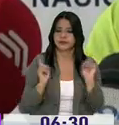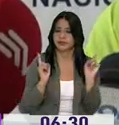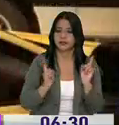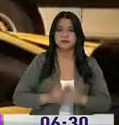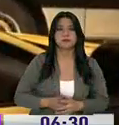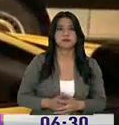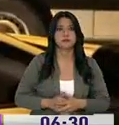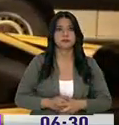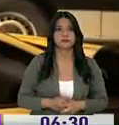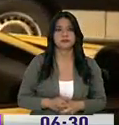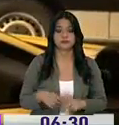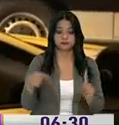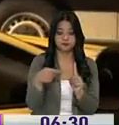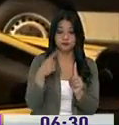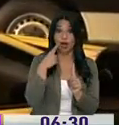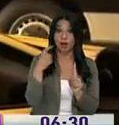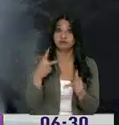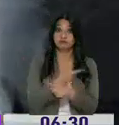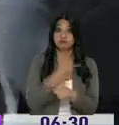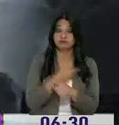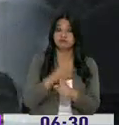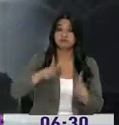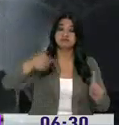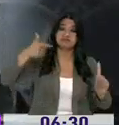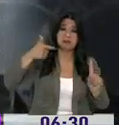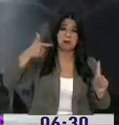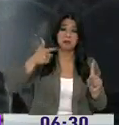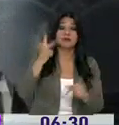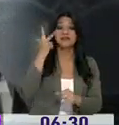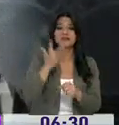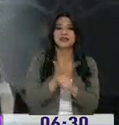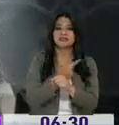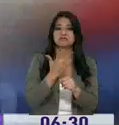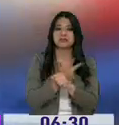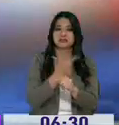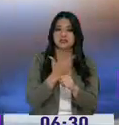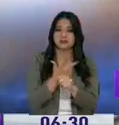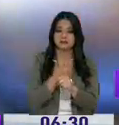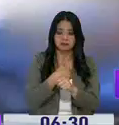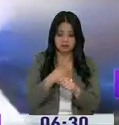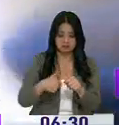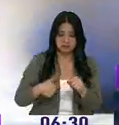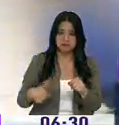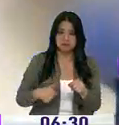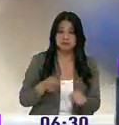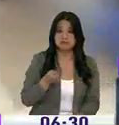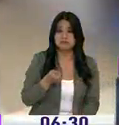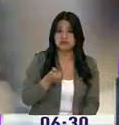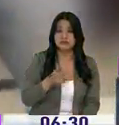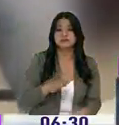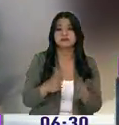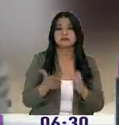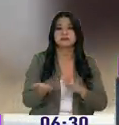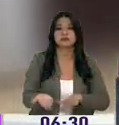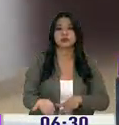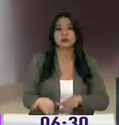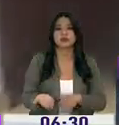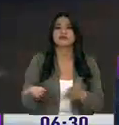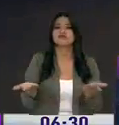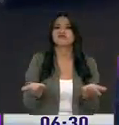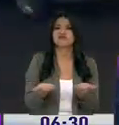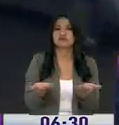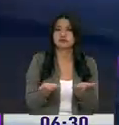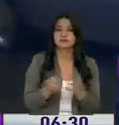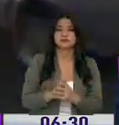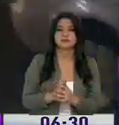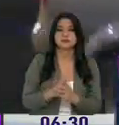individualmente. Alias Chimbija recibió 3 impactos de bala que comprometieron órganos vitales y a las pocas horas falleció. En los registros de la